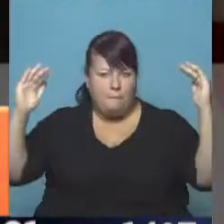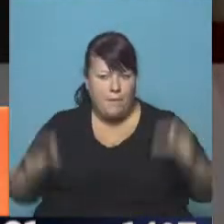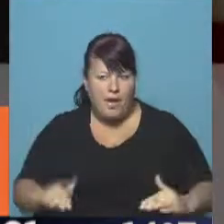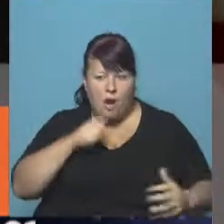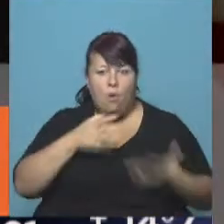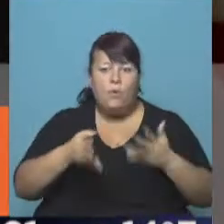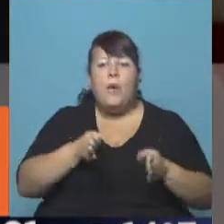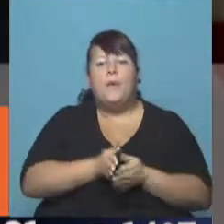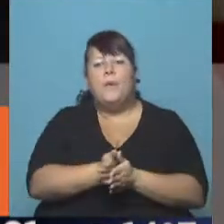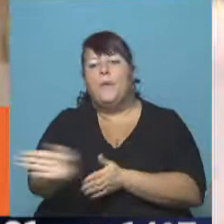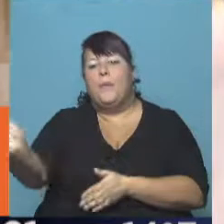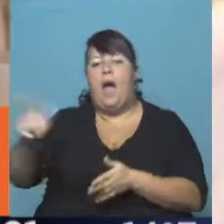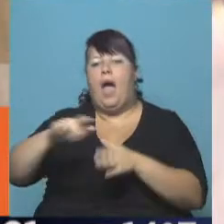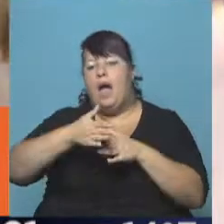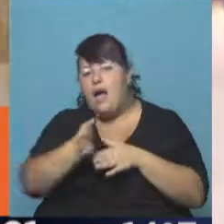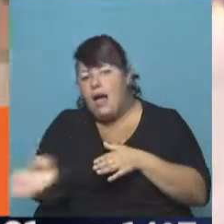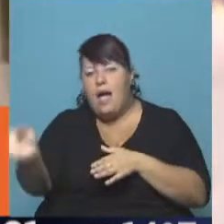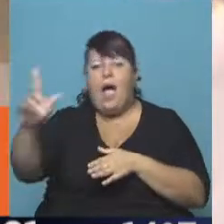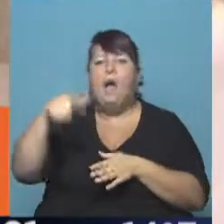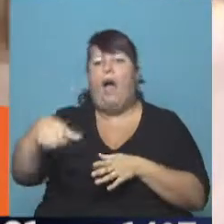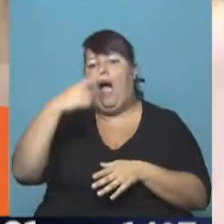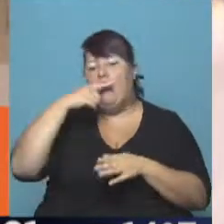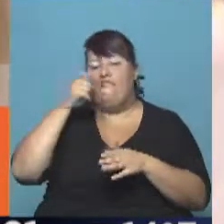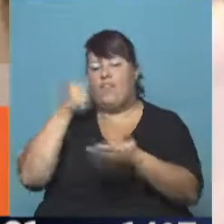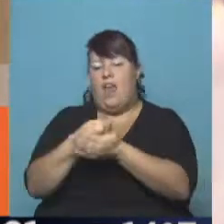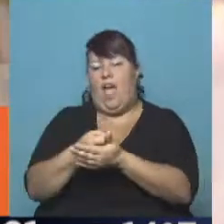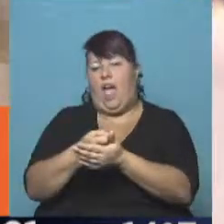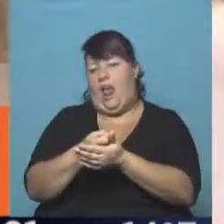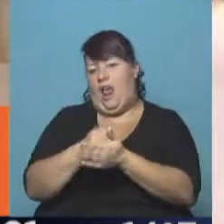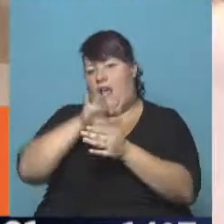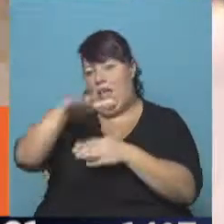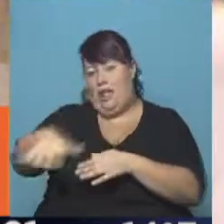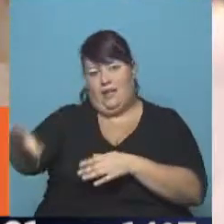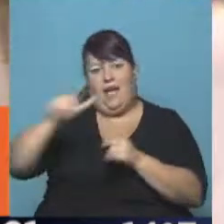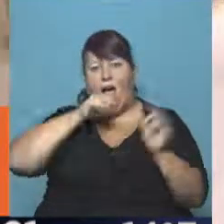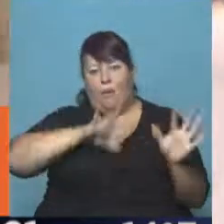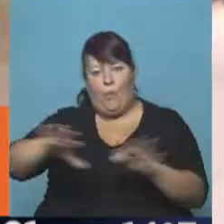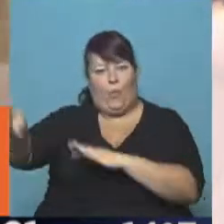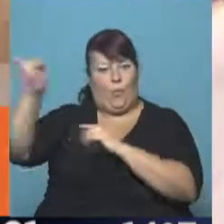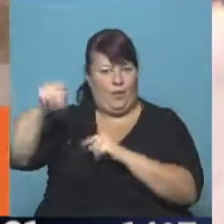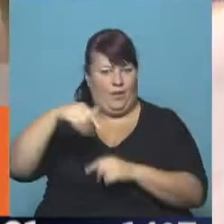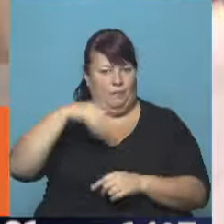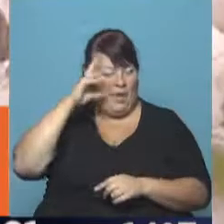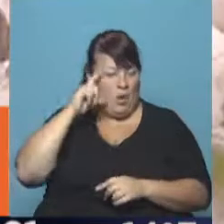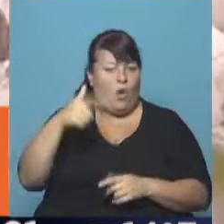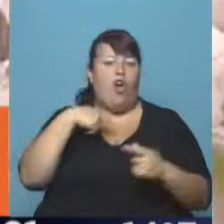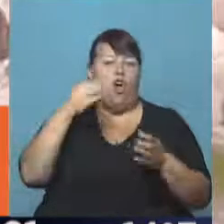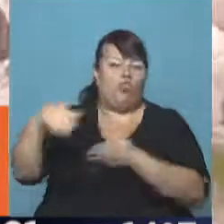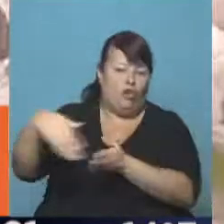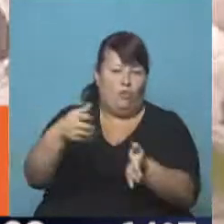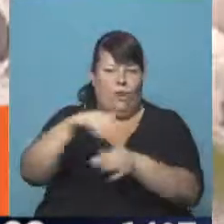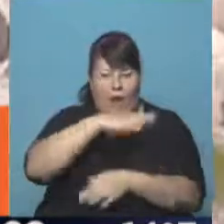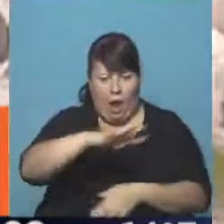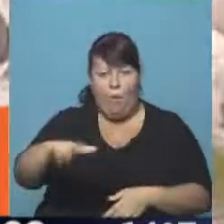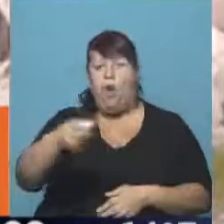agua del bombeo hacia un canal que termina en definitiva alejando del agua de la zona de melincué a través de otro canal